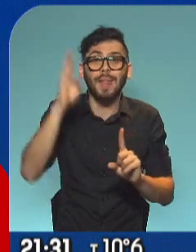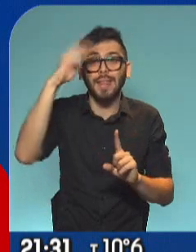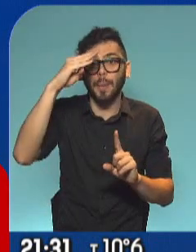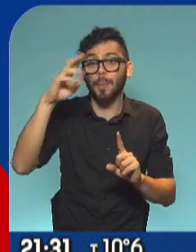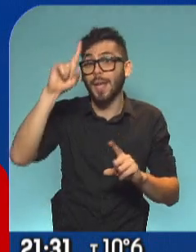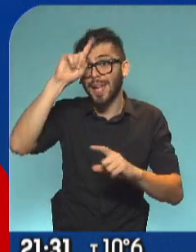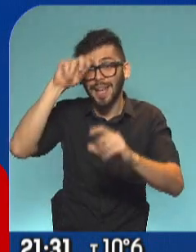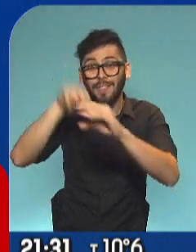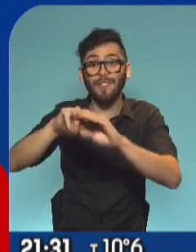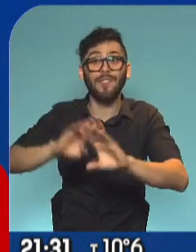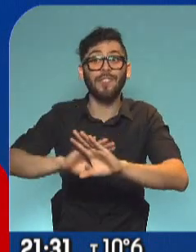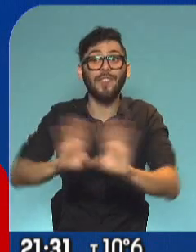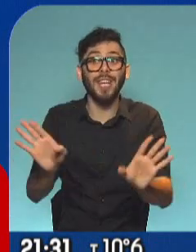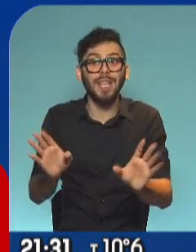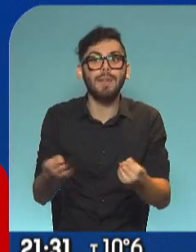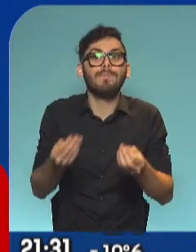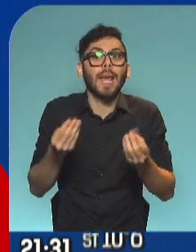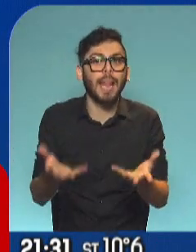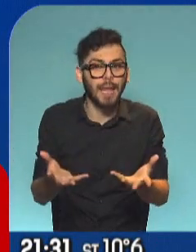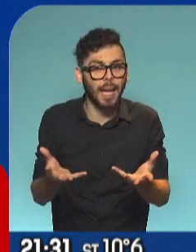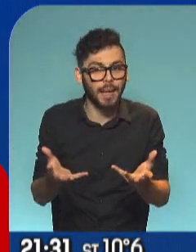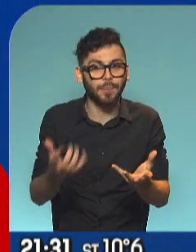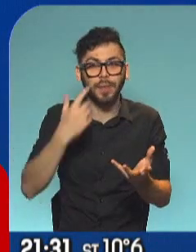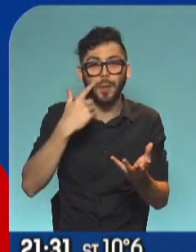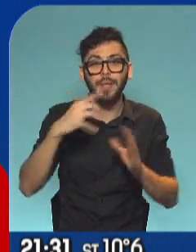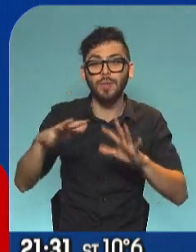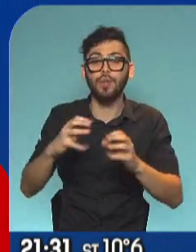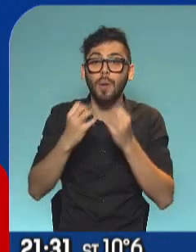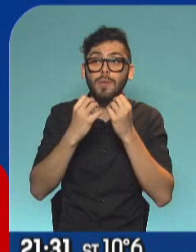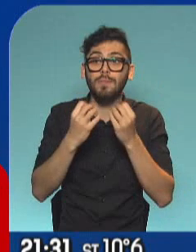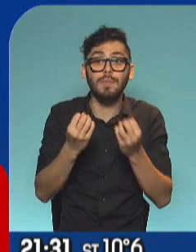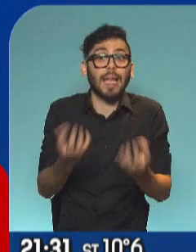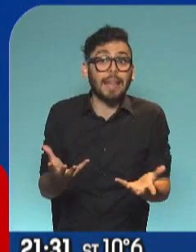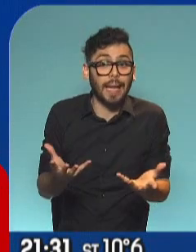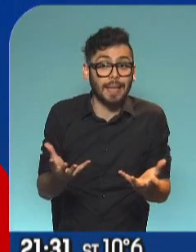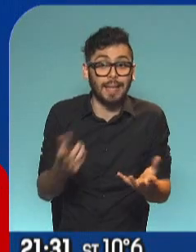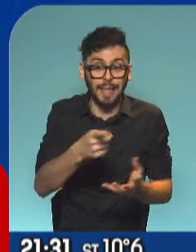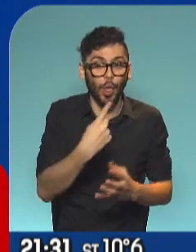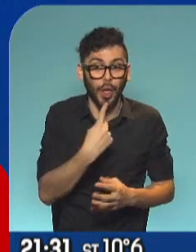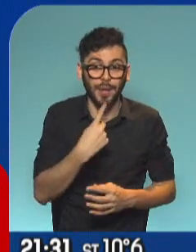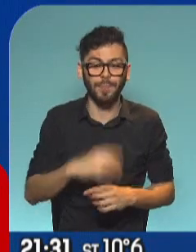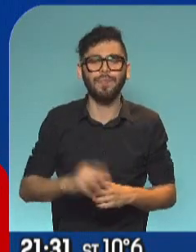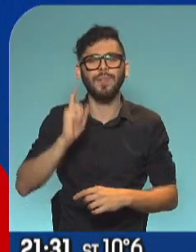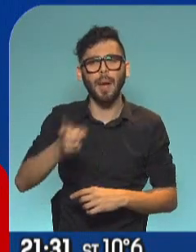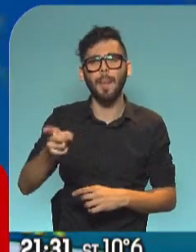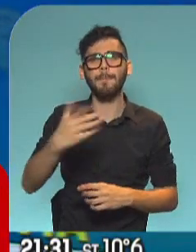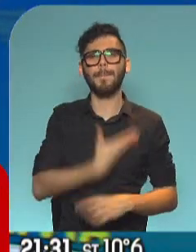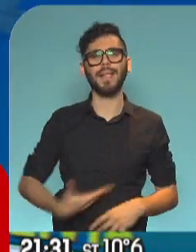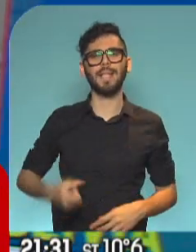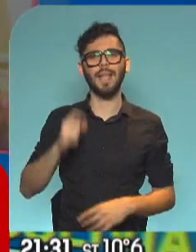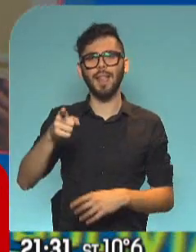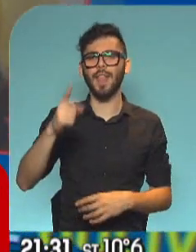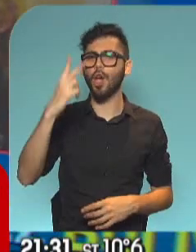esto en Trump si sale, bueno, airoso de esa situación. Y otro de los casos también fue el del presidente de Honduras,